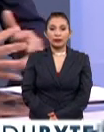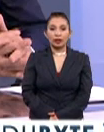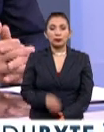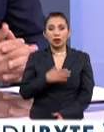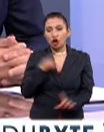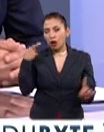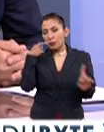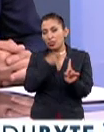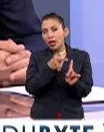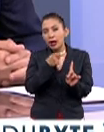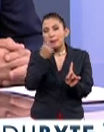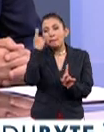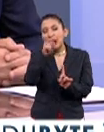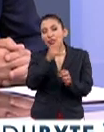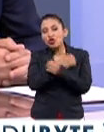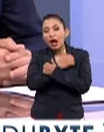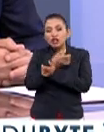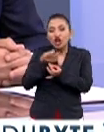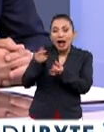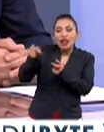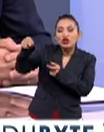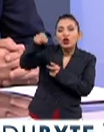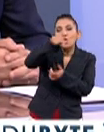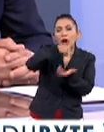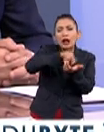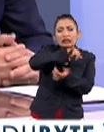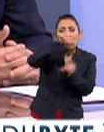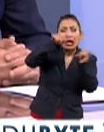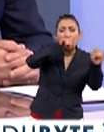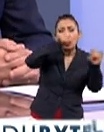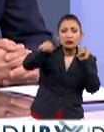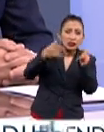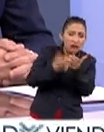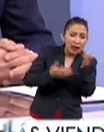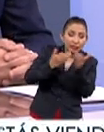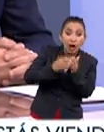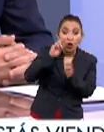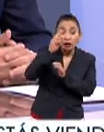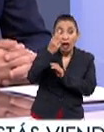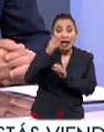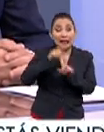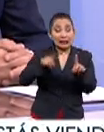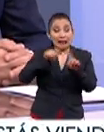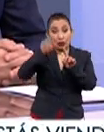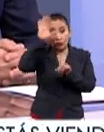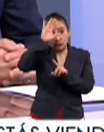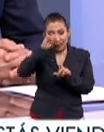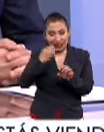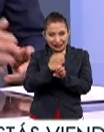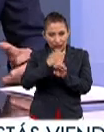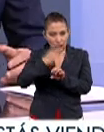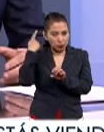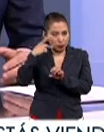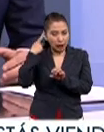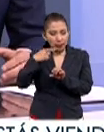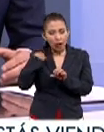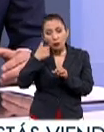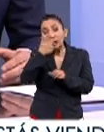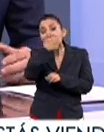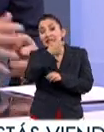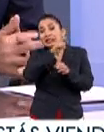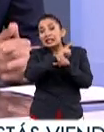Bueno, con el objetivo de llevar educación de calidad a los lugares más lejanos y marginados, la Universidad Intercultural del Estado de Puebla oferta